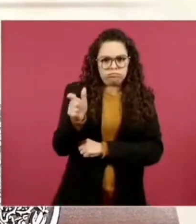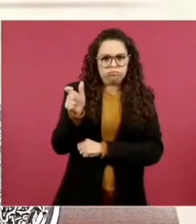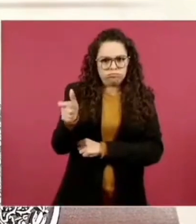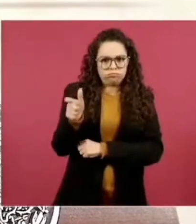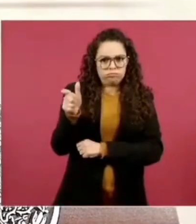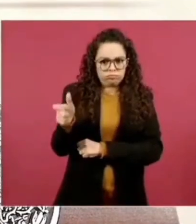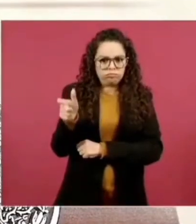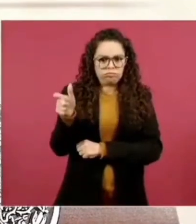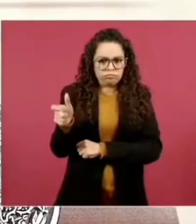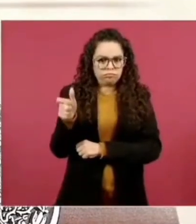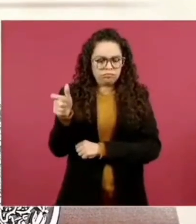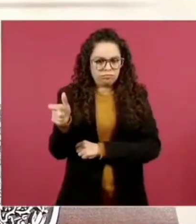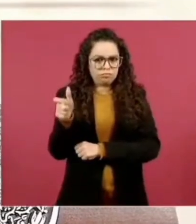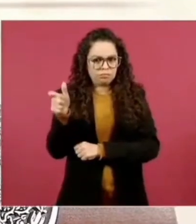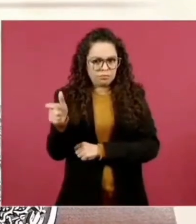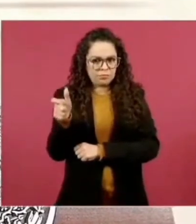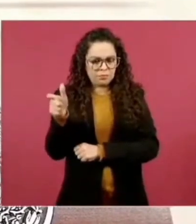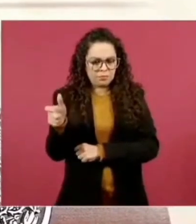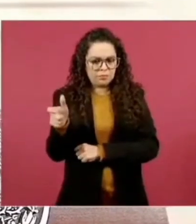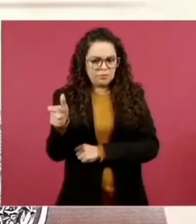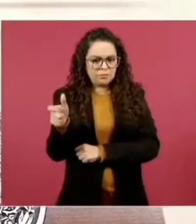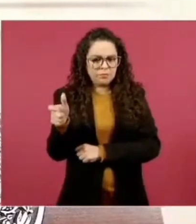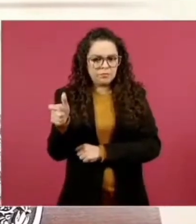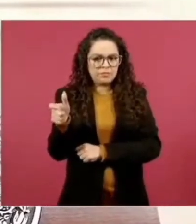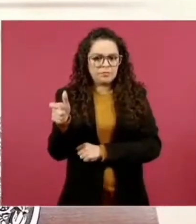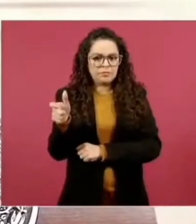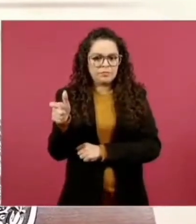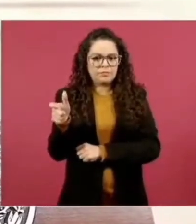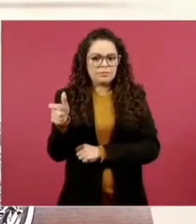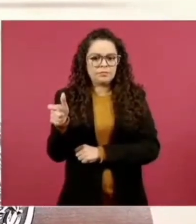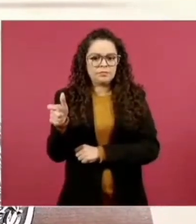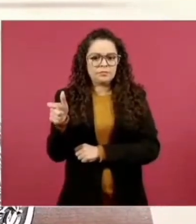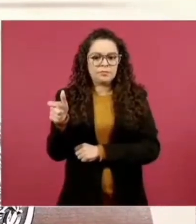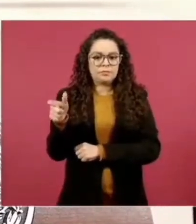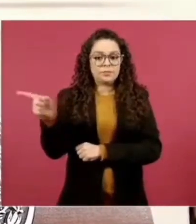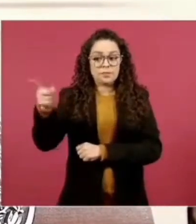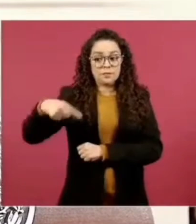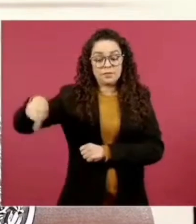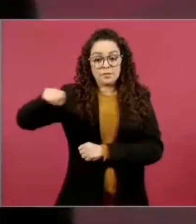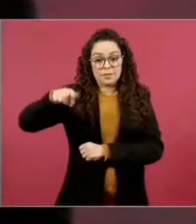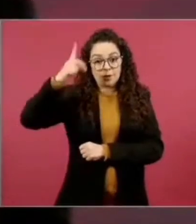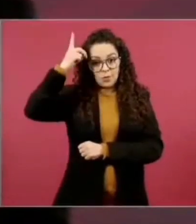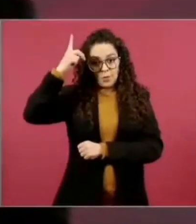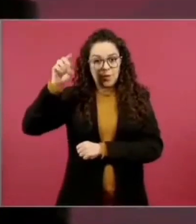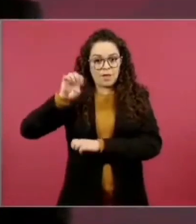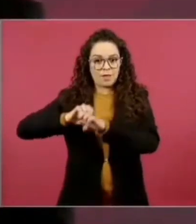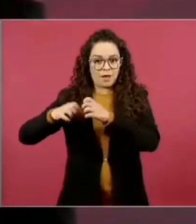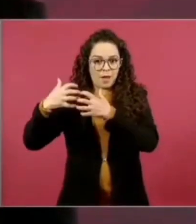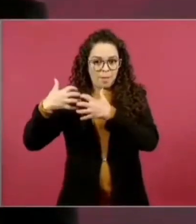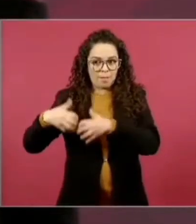que ya la participación de los empresarios es mayor,